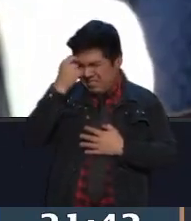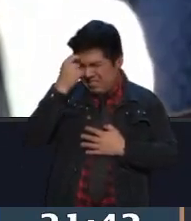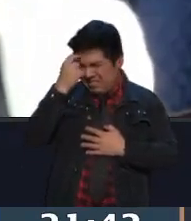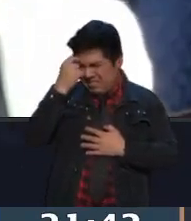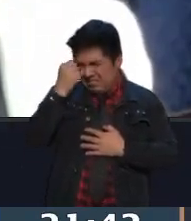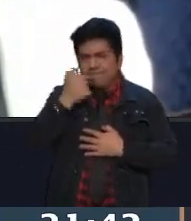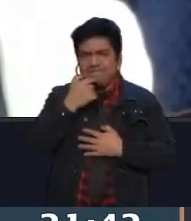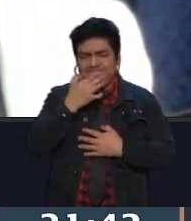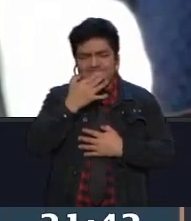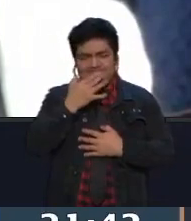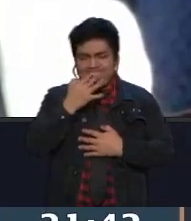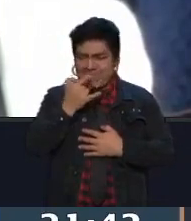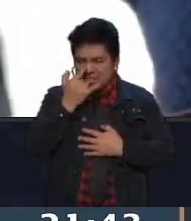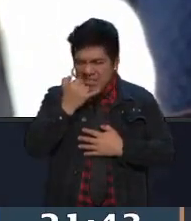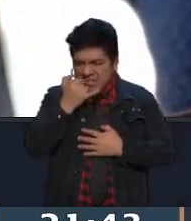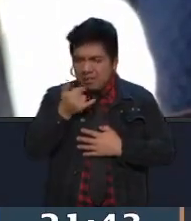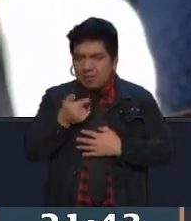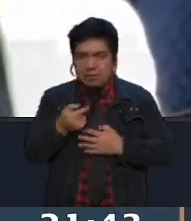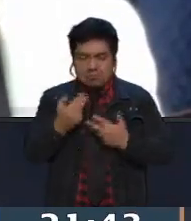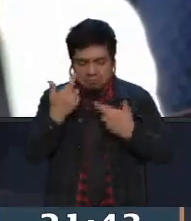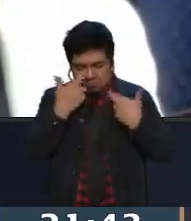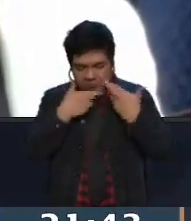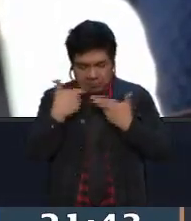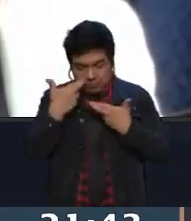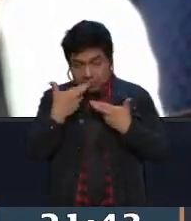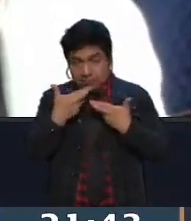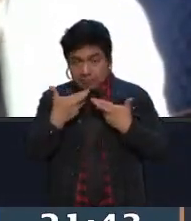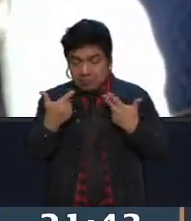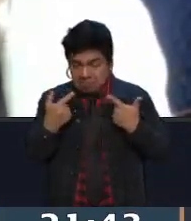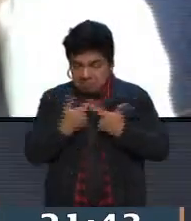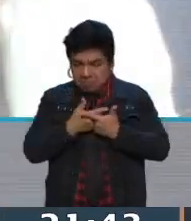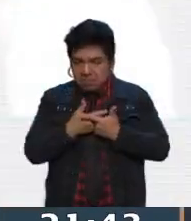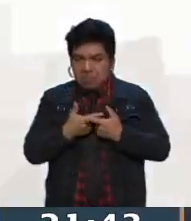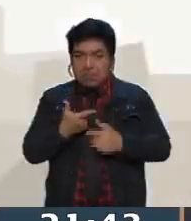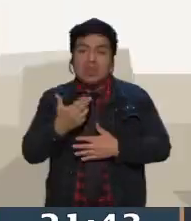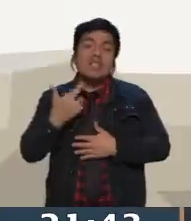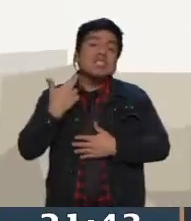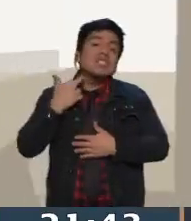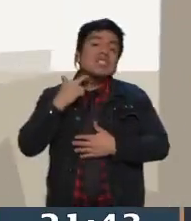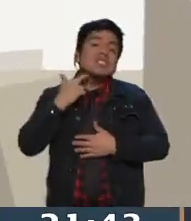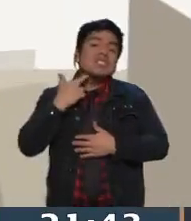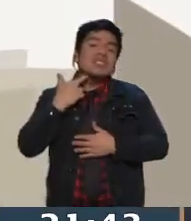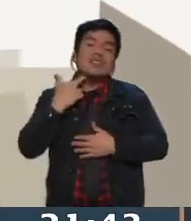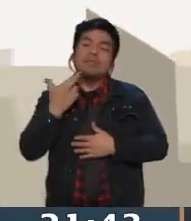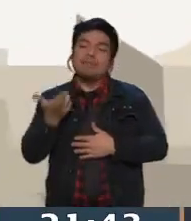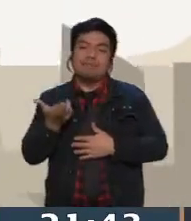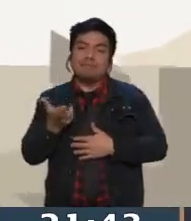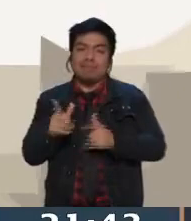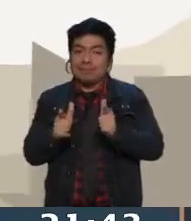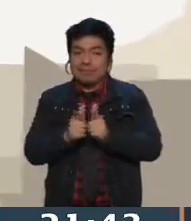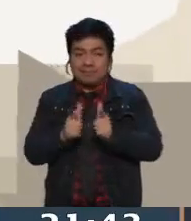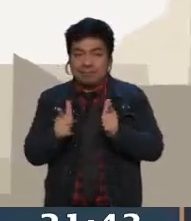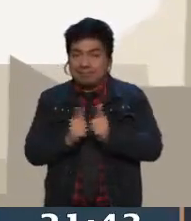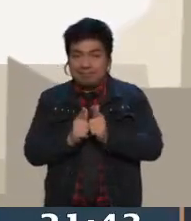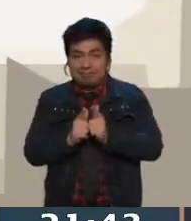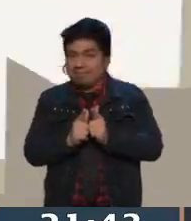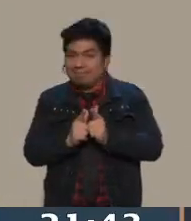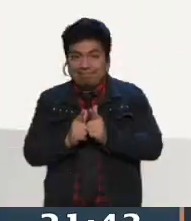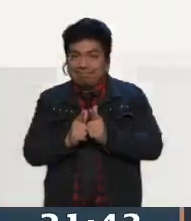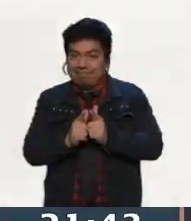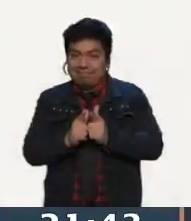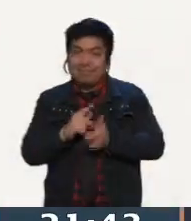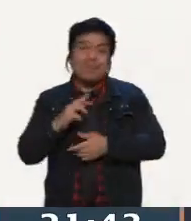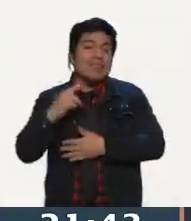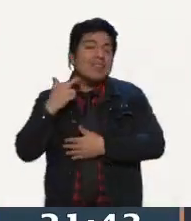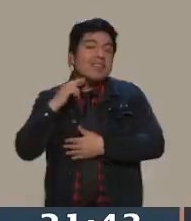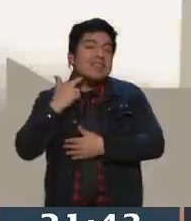atípico. Analizamos también de manera fría, los robots no le van a ningún partido, es decir, son sistemas en